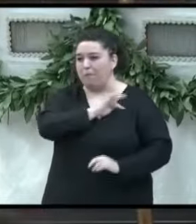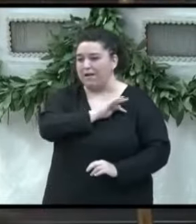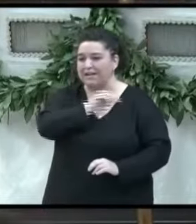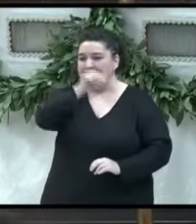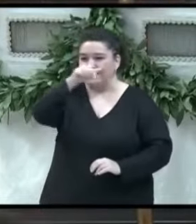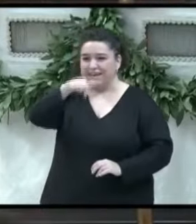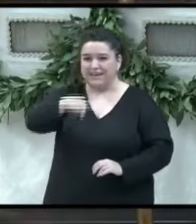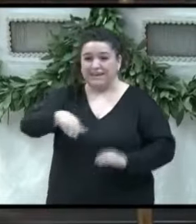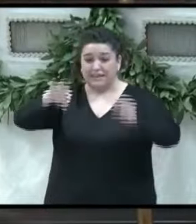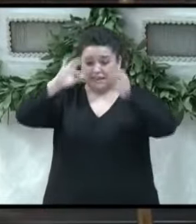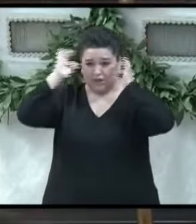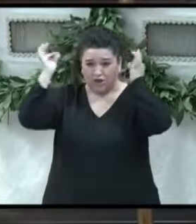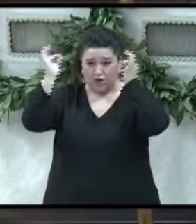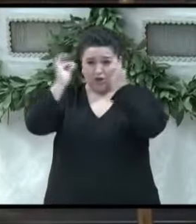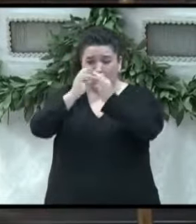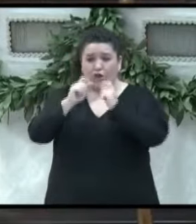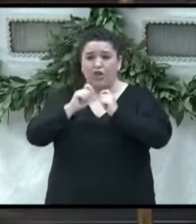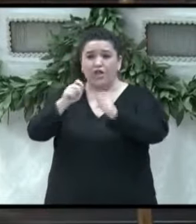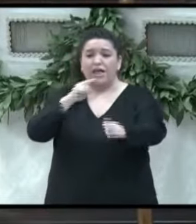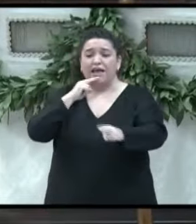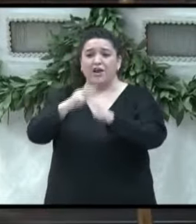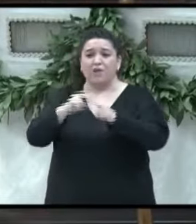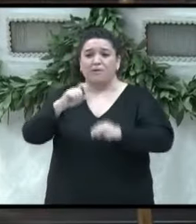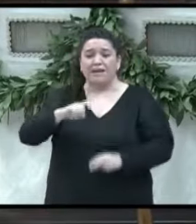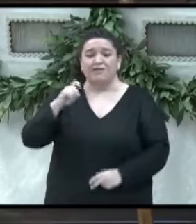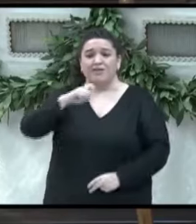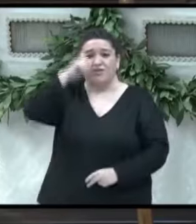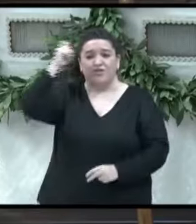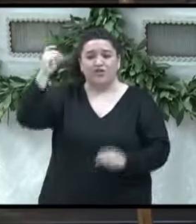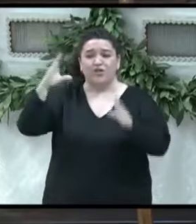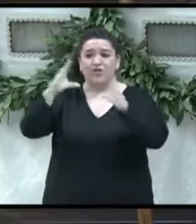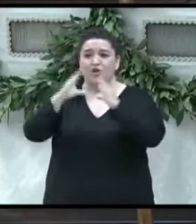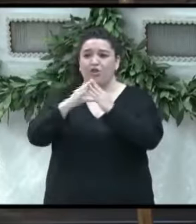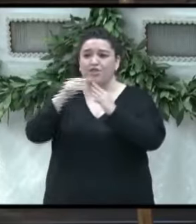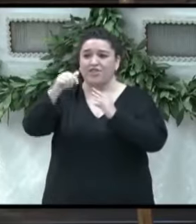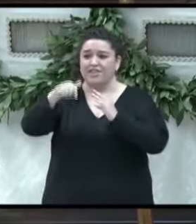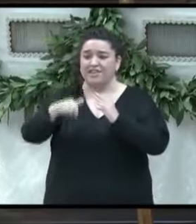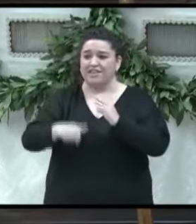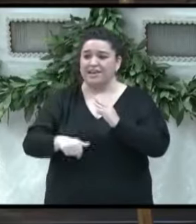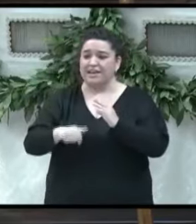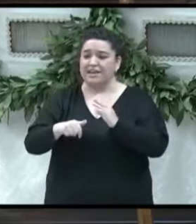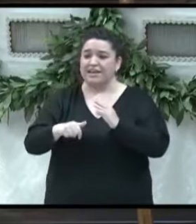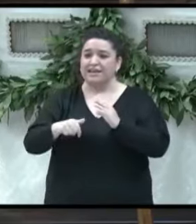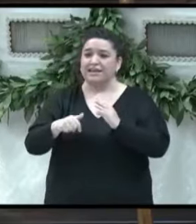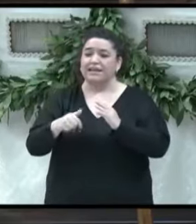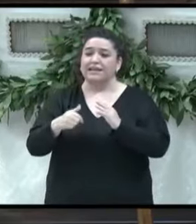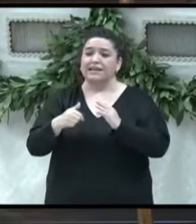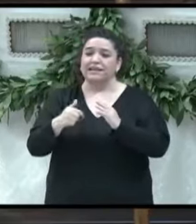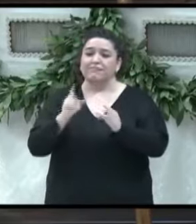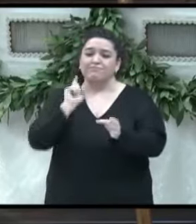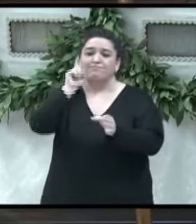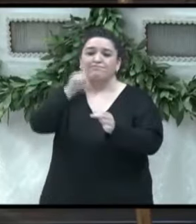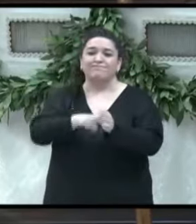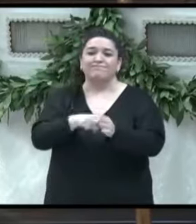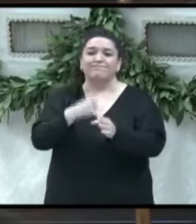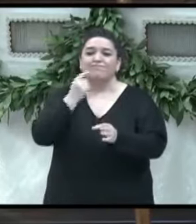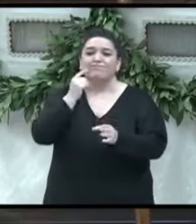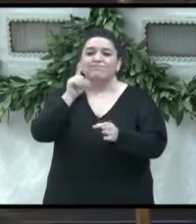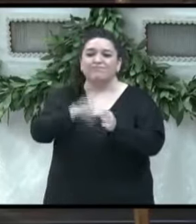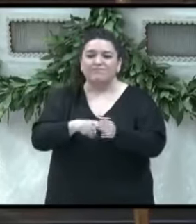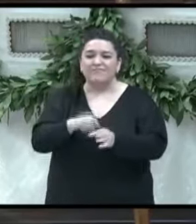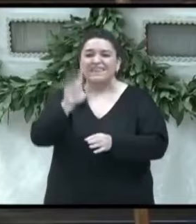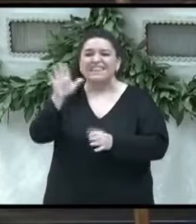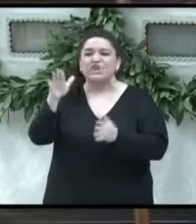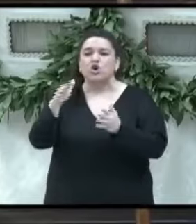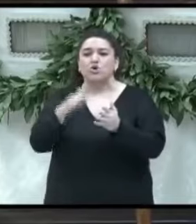de Córdoba dan nombre a la fundación diocesana que comprende cerca de 5000